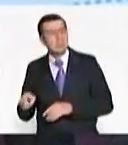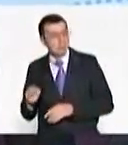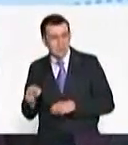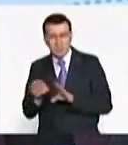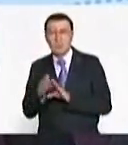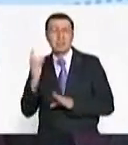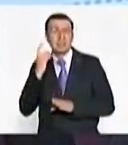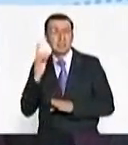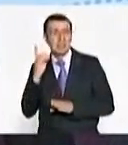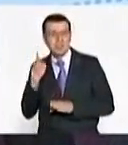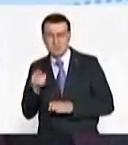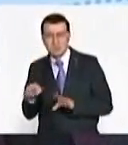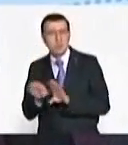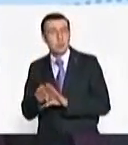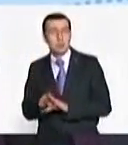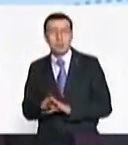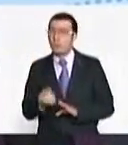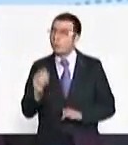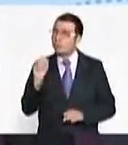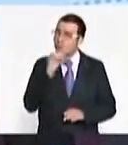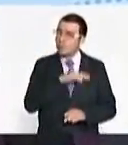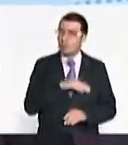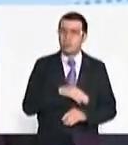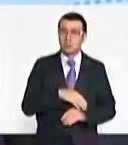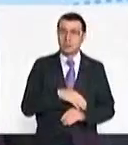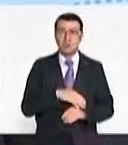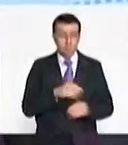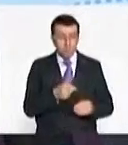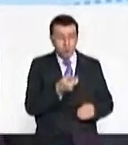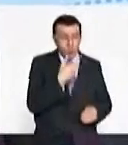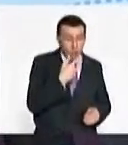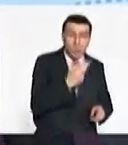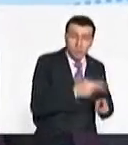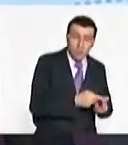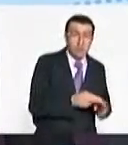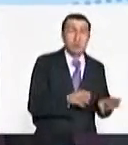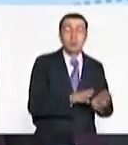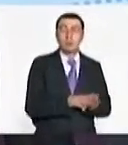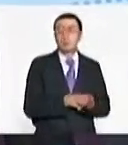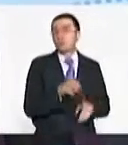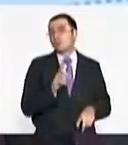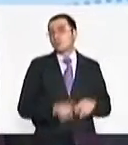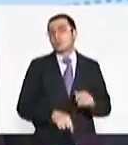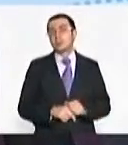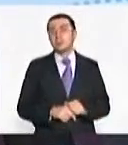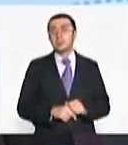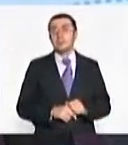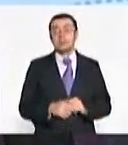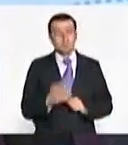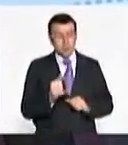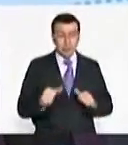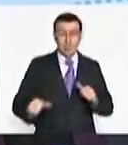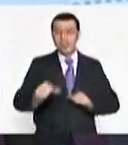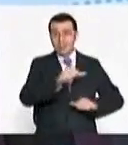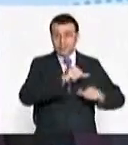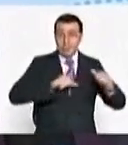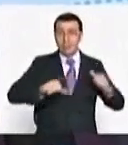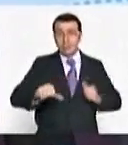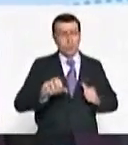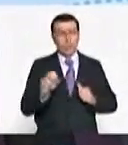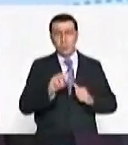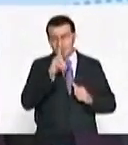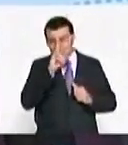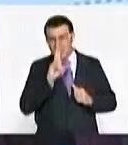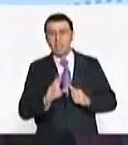un suplemento de estos, que pues para evitar decir nombres en la televisión, van a lograr reemplazar o parecerse a lo que es